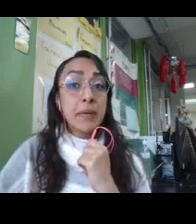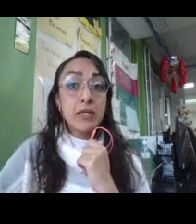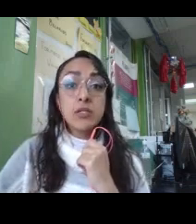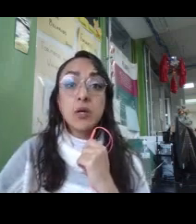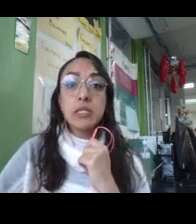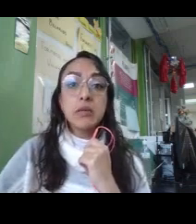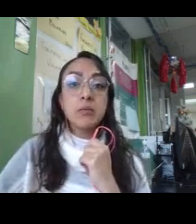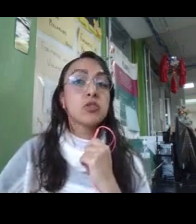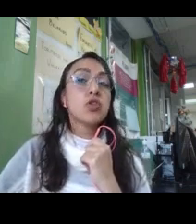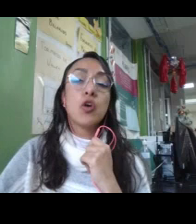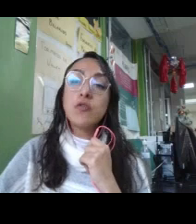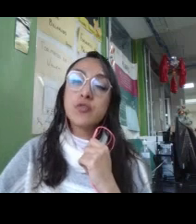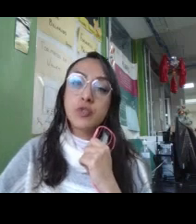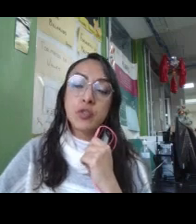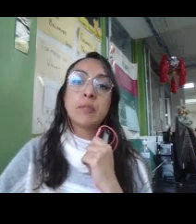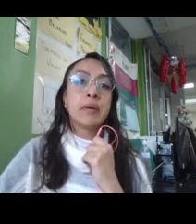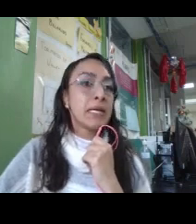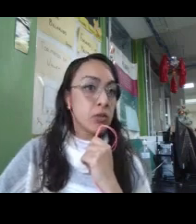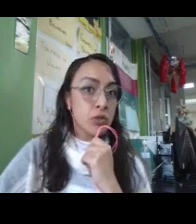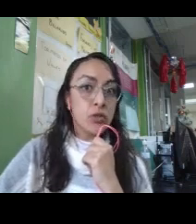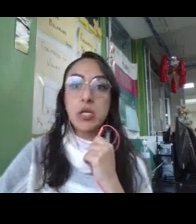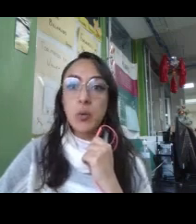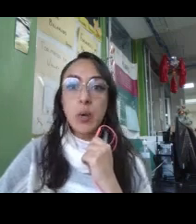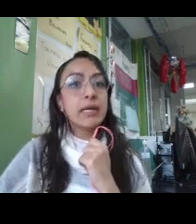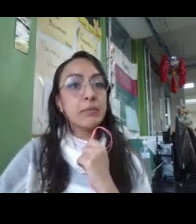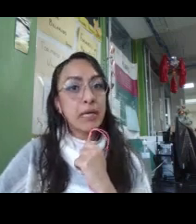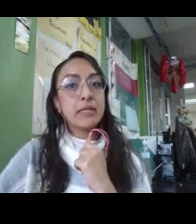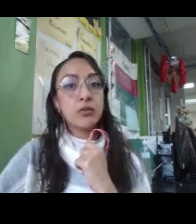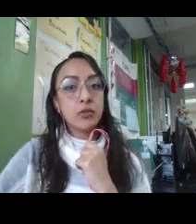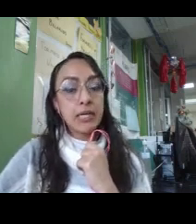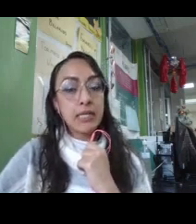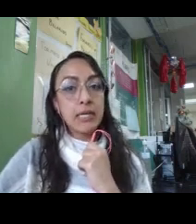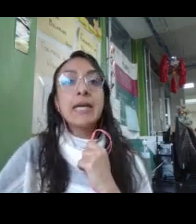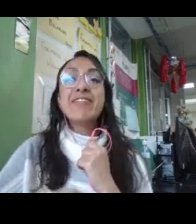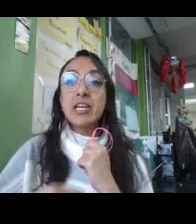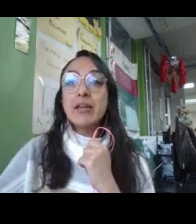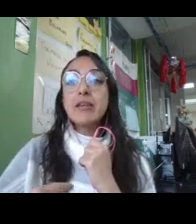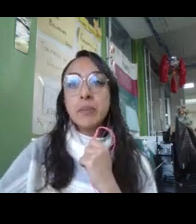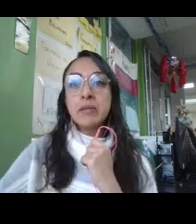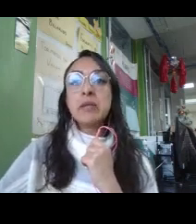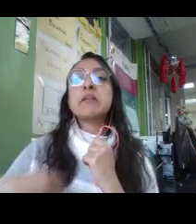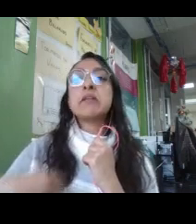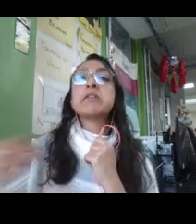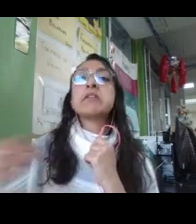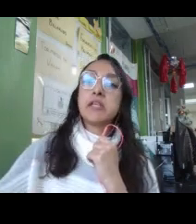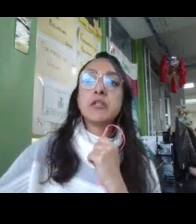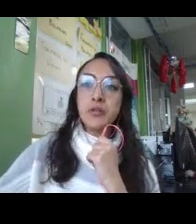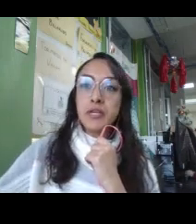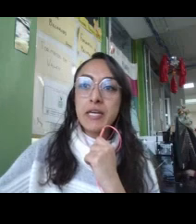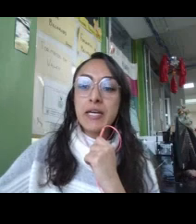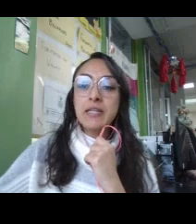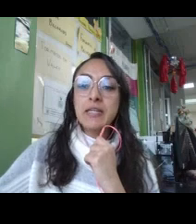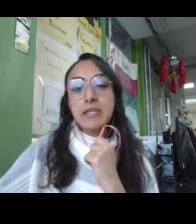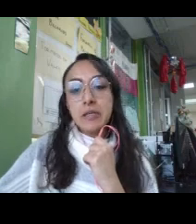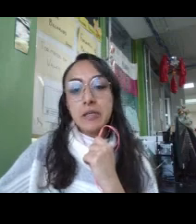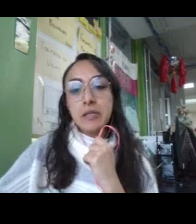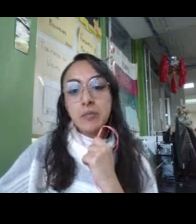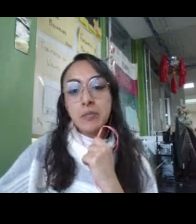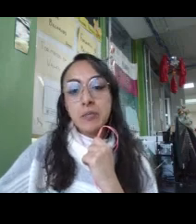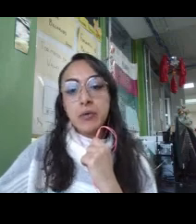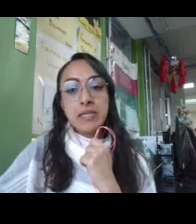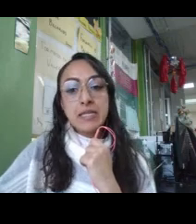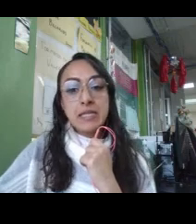Los aparatos auditivos no funcionan para todos, igual que el implante coclear. ¿De qué depende? Del tipo de sordera, del tipo